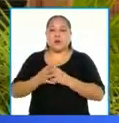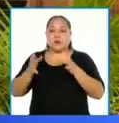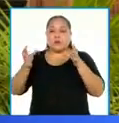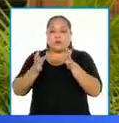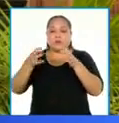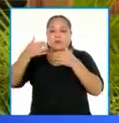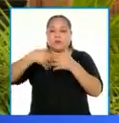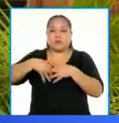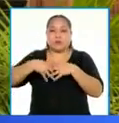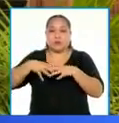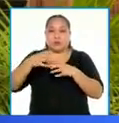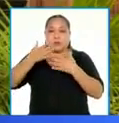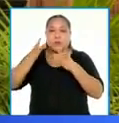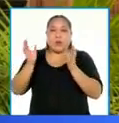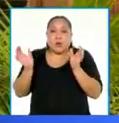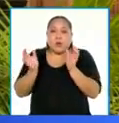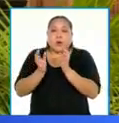concentradores de oxígeno.